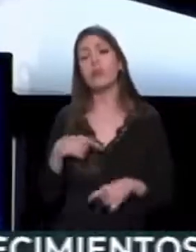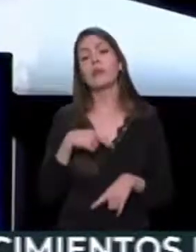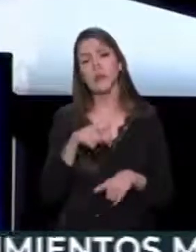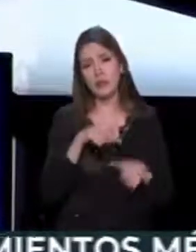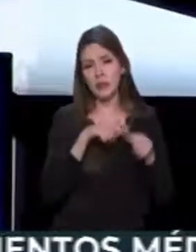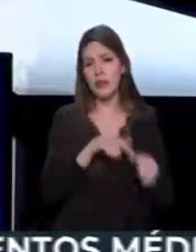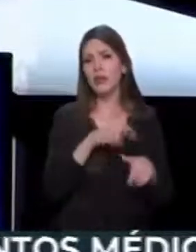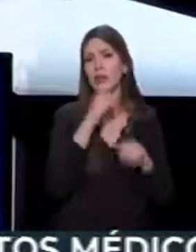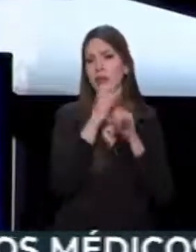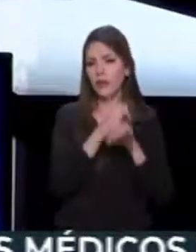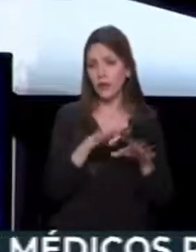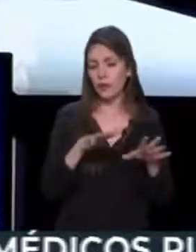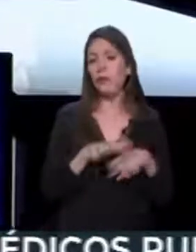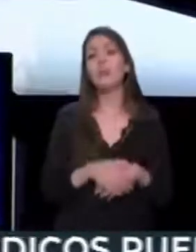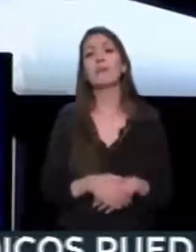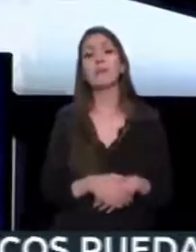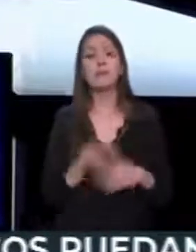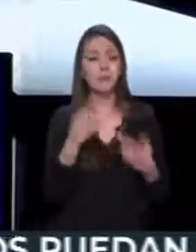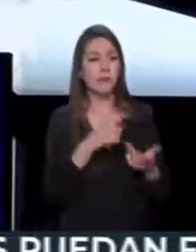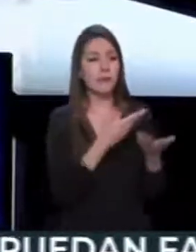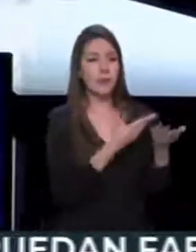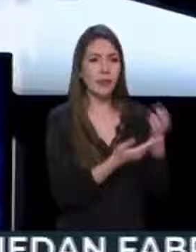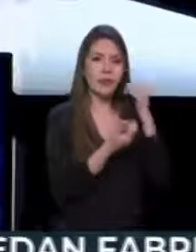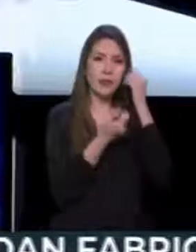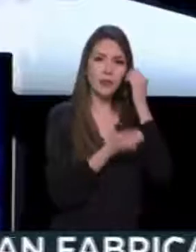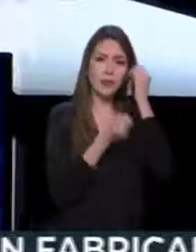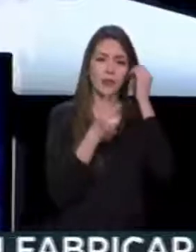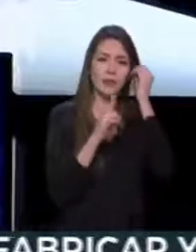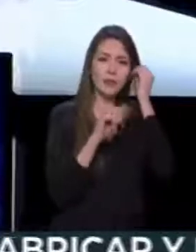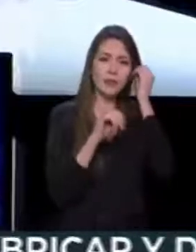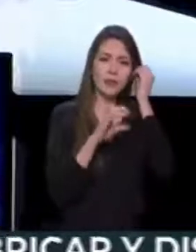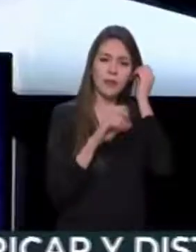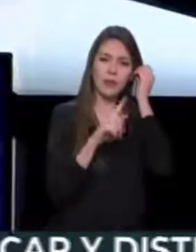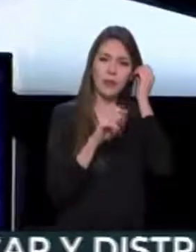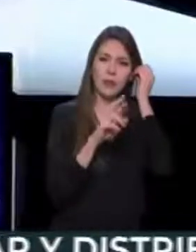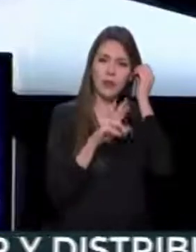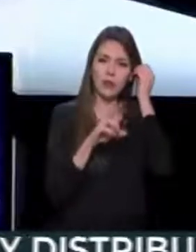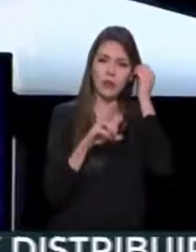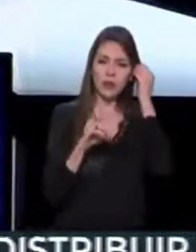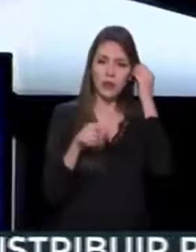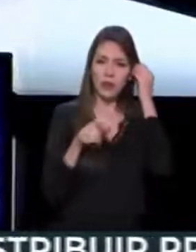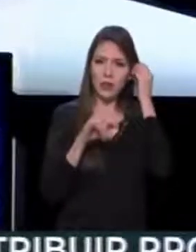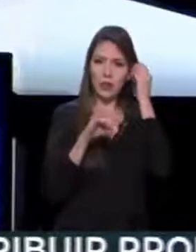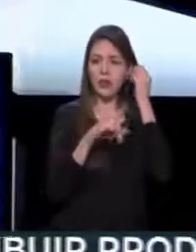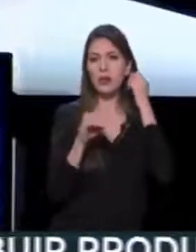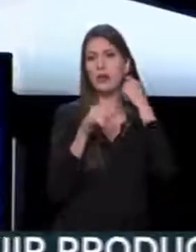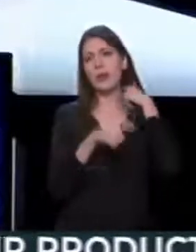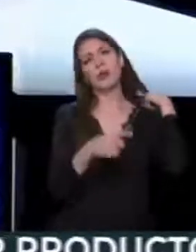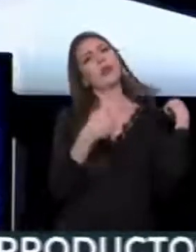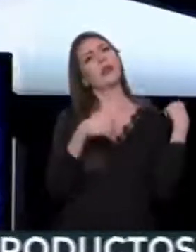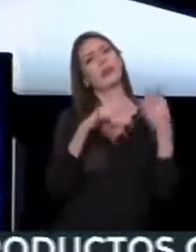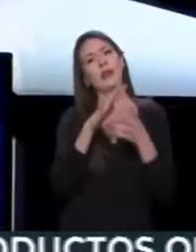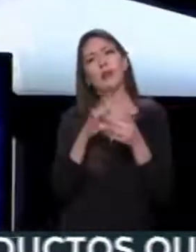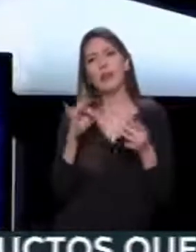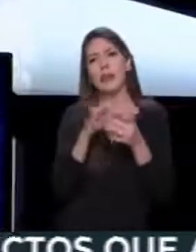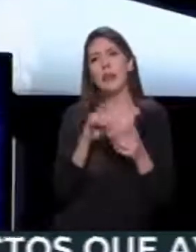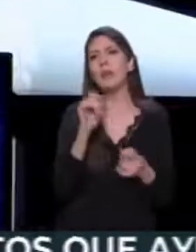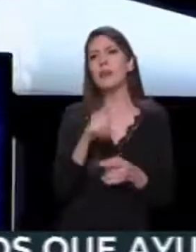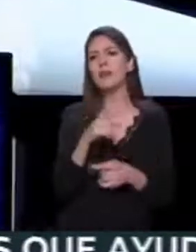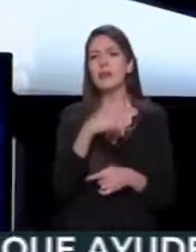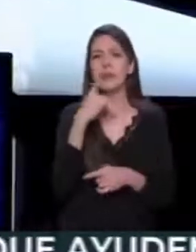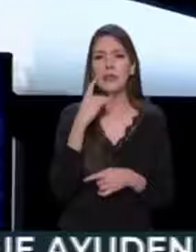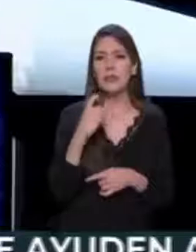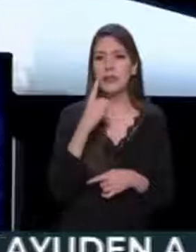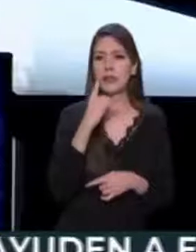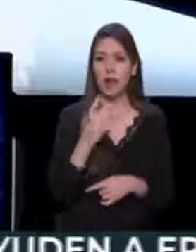sobre este asunto. Mientras tanto, saludamos con mucho gusto a Víctor Ronquillo, que nos acaba de presentar esta pieza que habla sobre el enorme reto que existe en